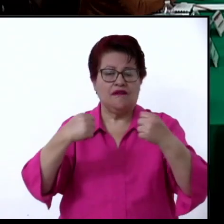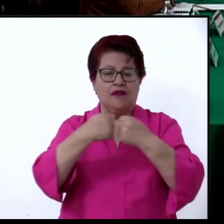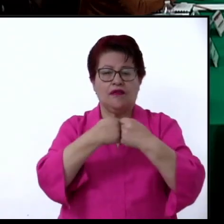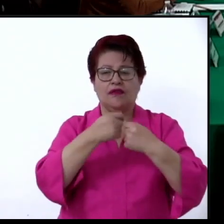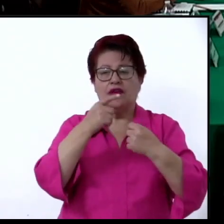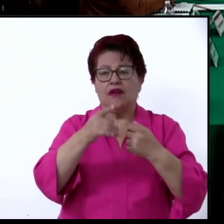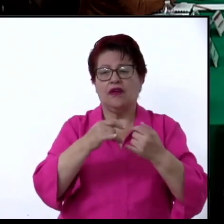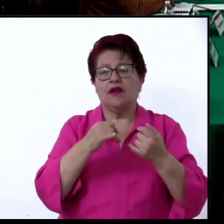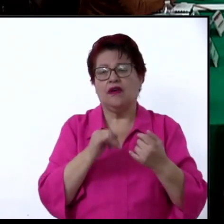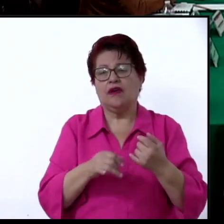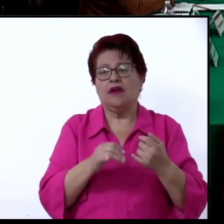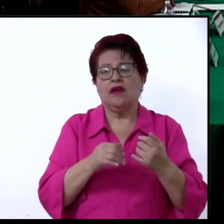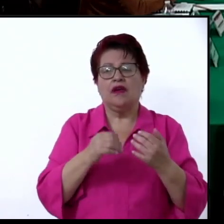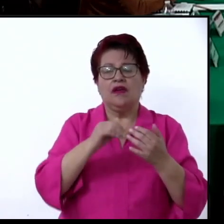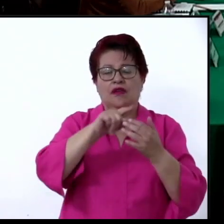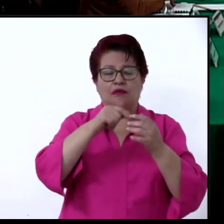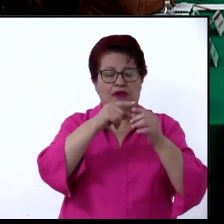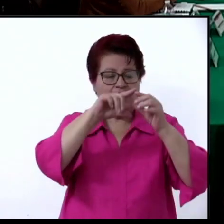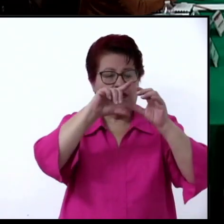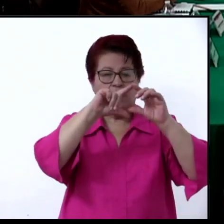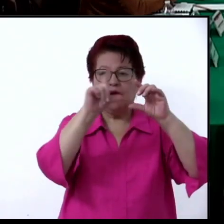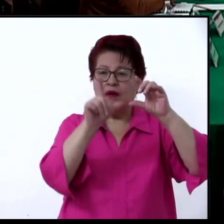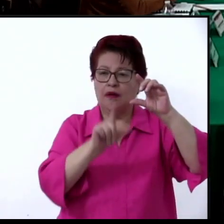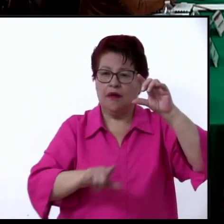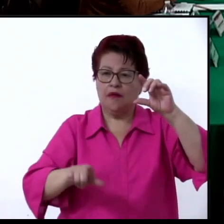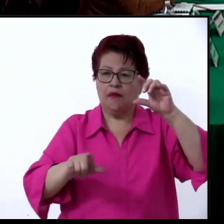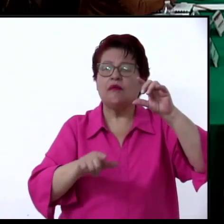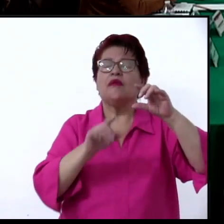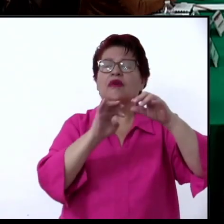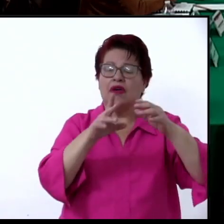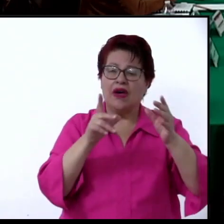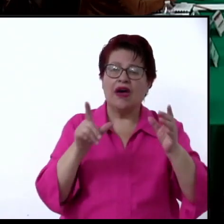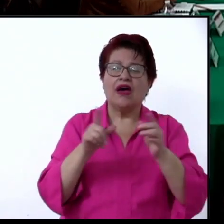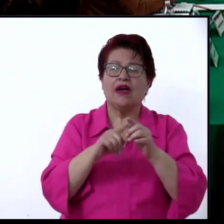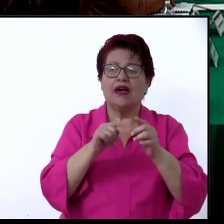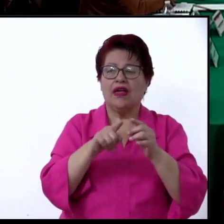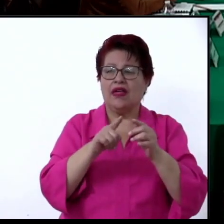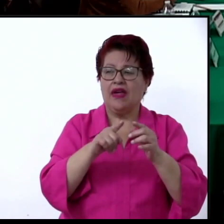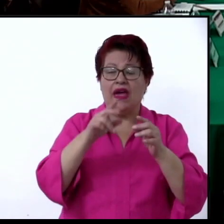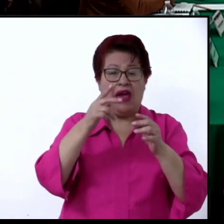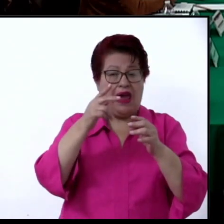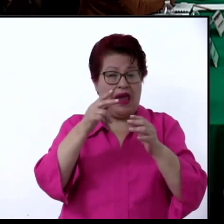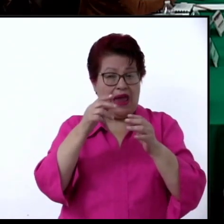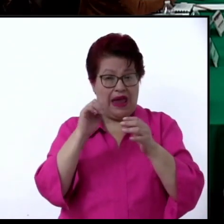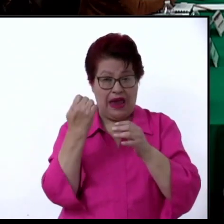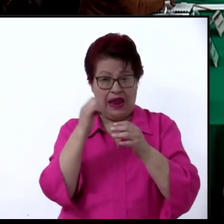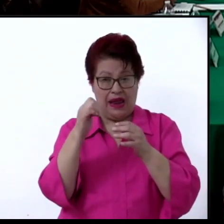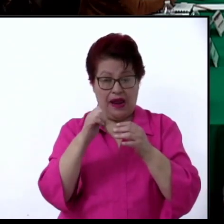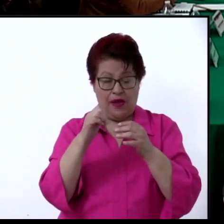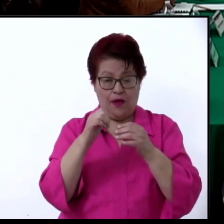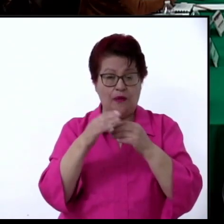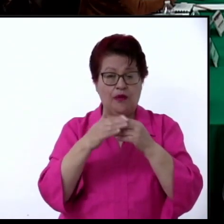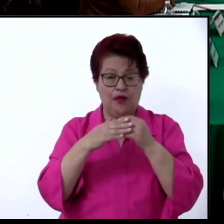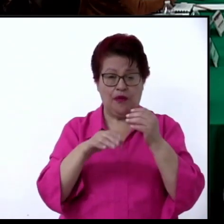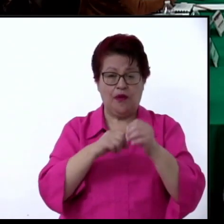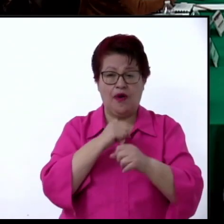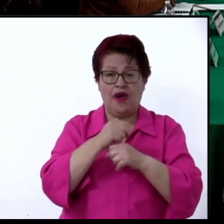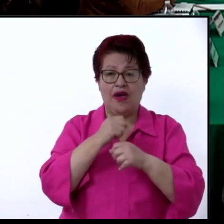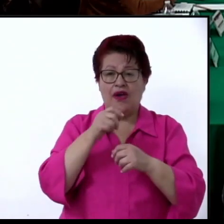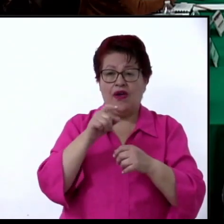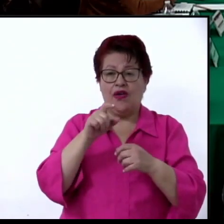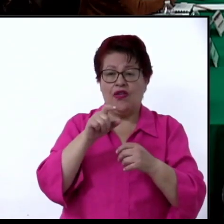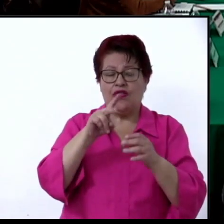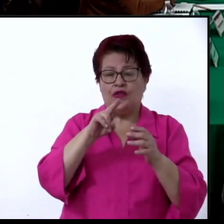para el resto del país. Esto cerraría que a partir de enero en el país será